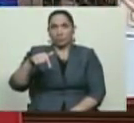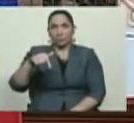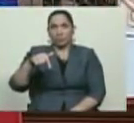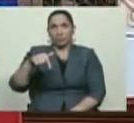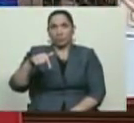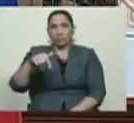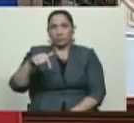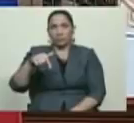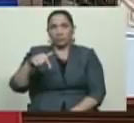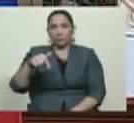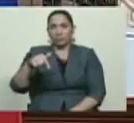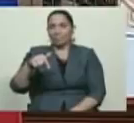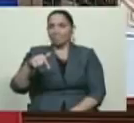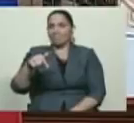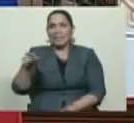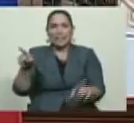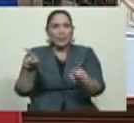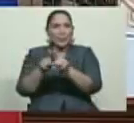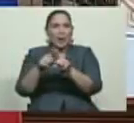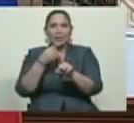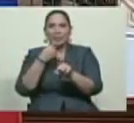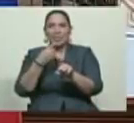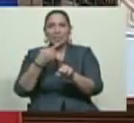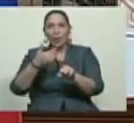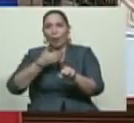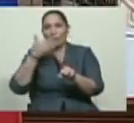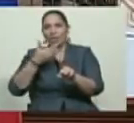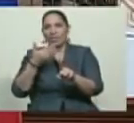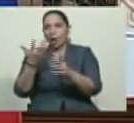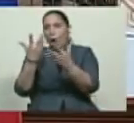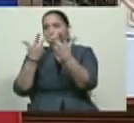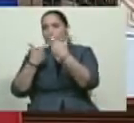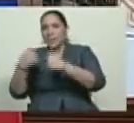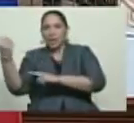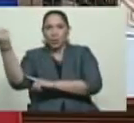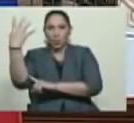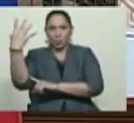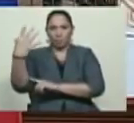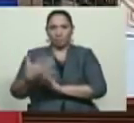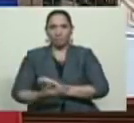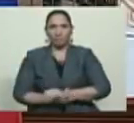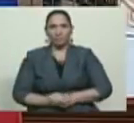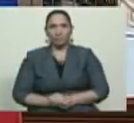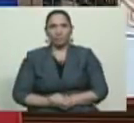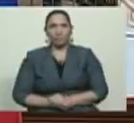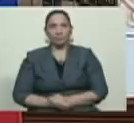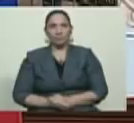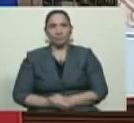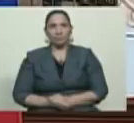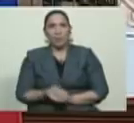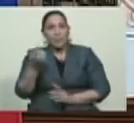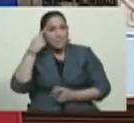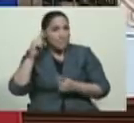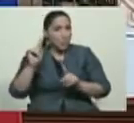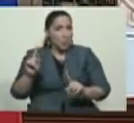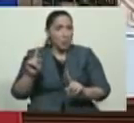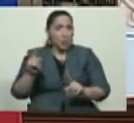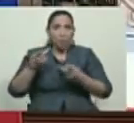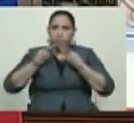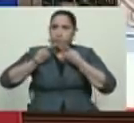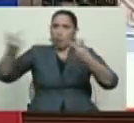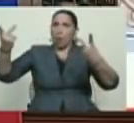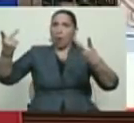se comieron la luz se comieron la luz por eso anuncio